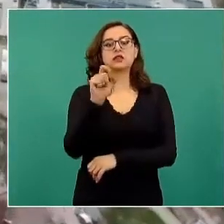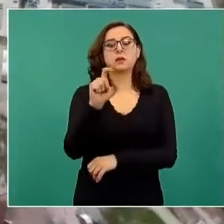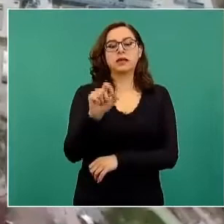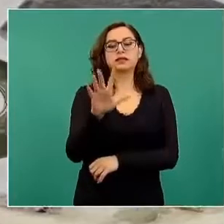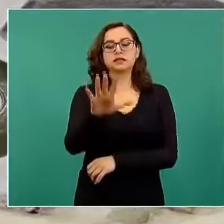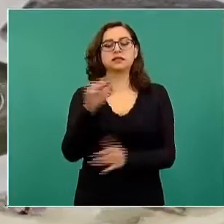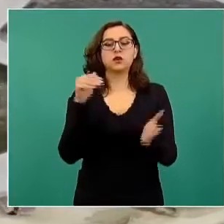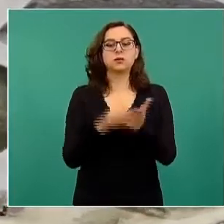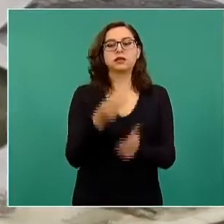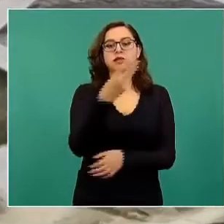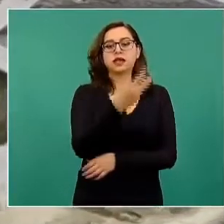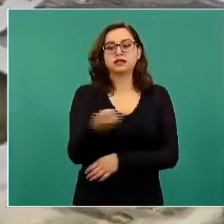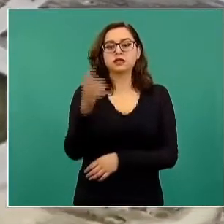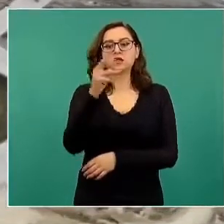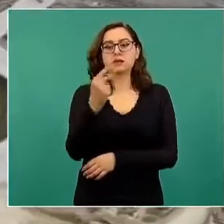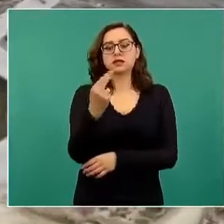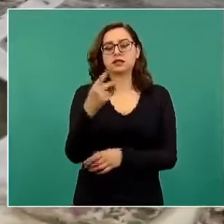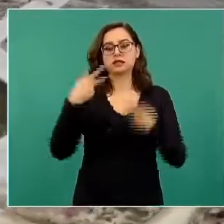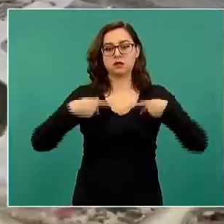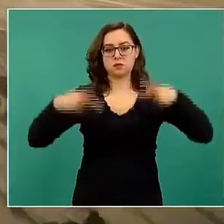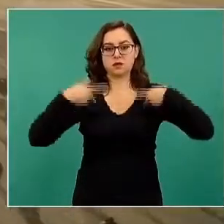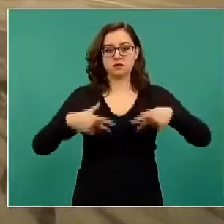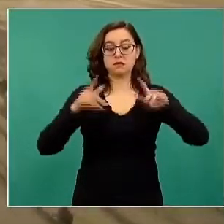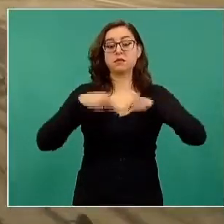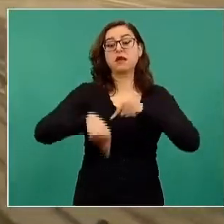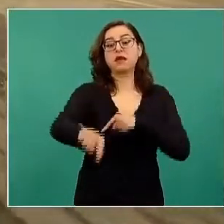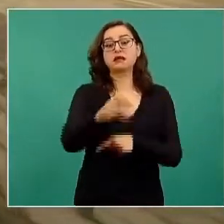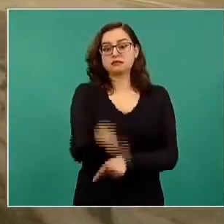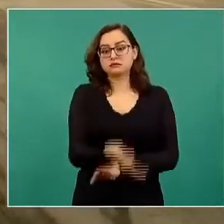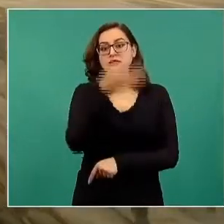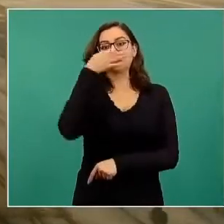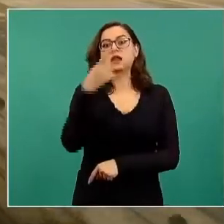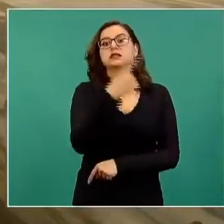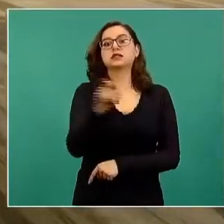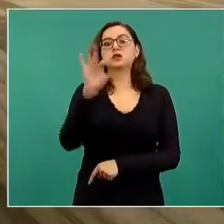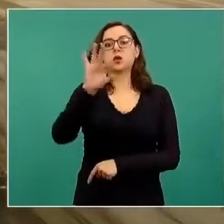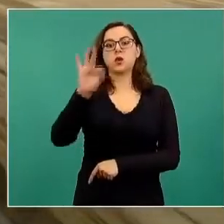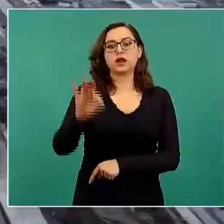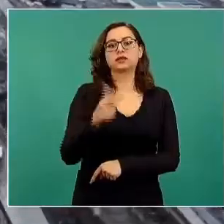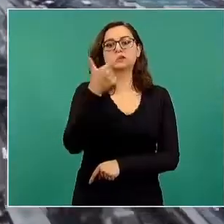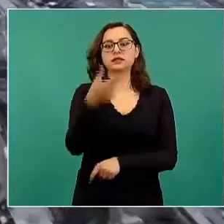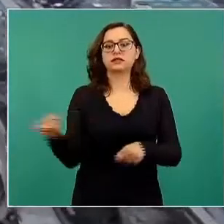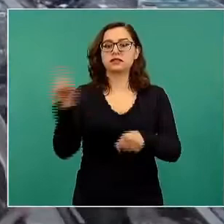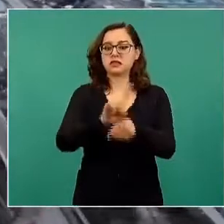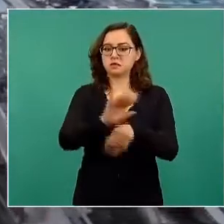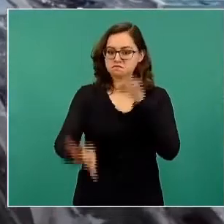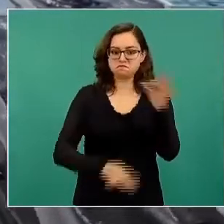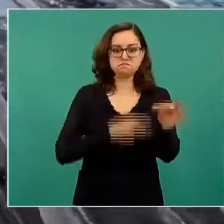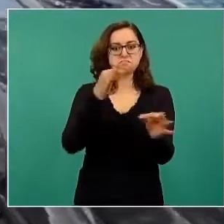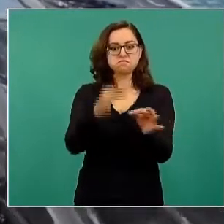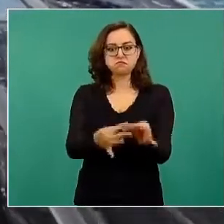125.325 empleos civiles. Faltan 147 días de construcción.